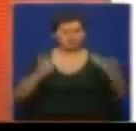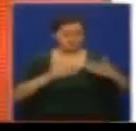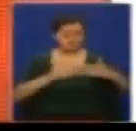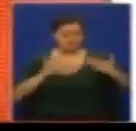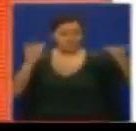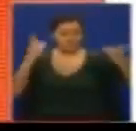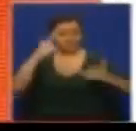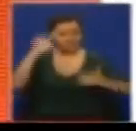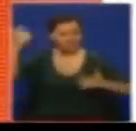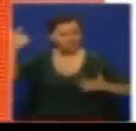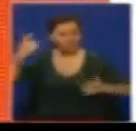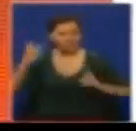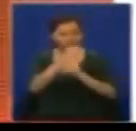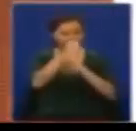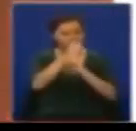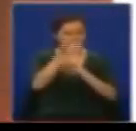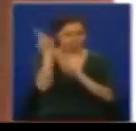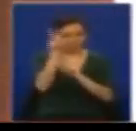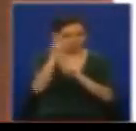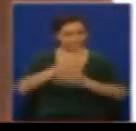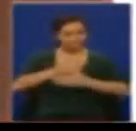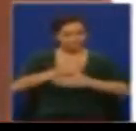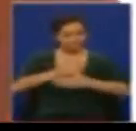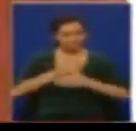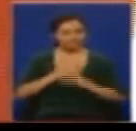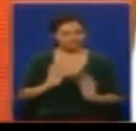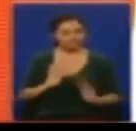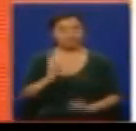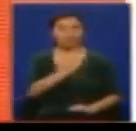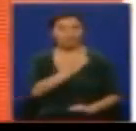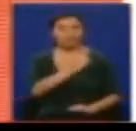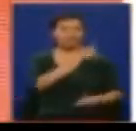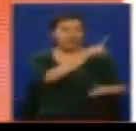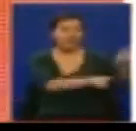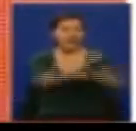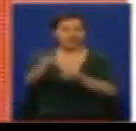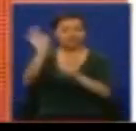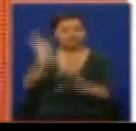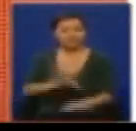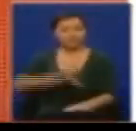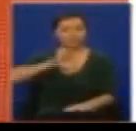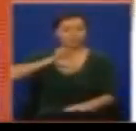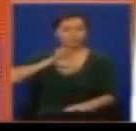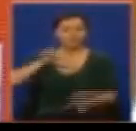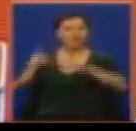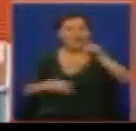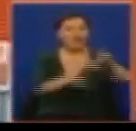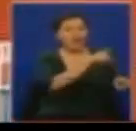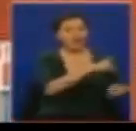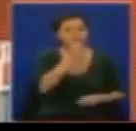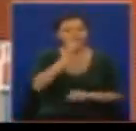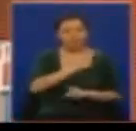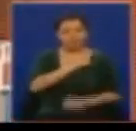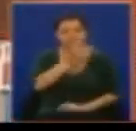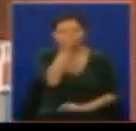Hay universidades que nos llenan de orgullo, así como había universidades que nos llenaban de vergüenza. Una de ellas, la Politécnica Litoral, que ha asumido